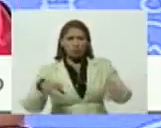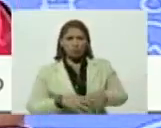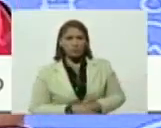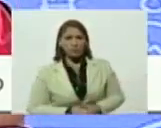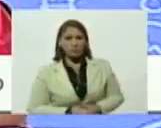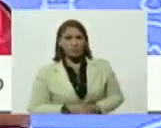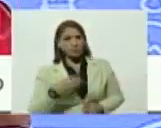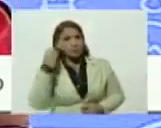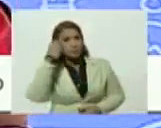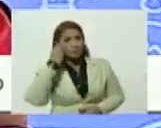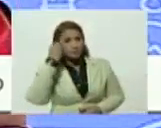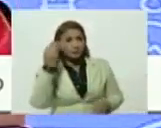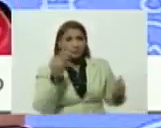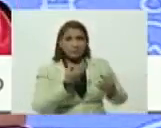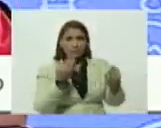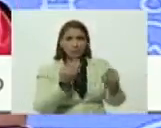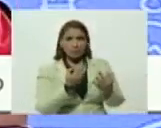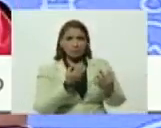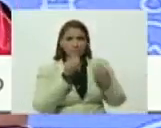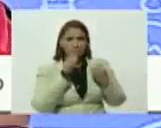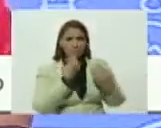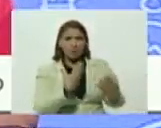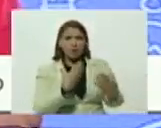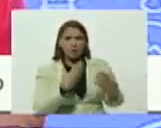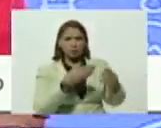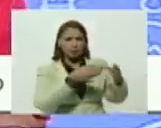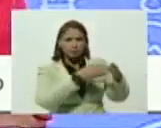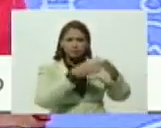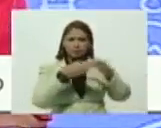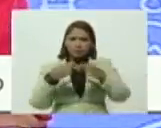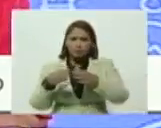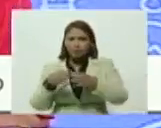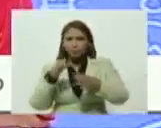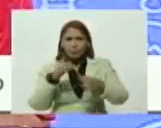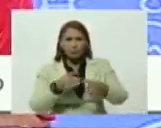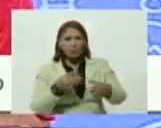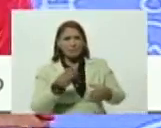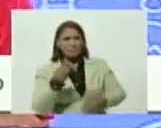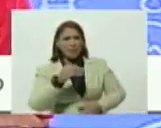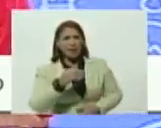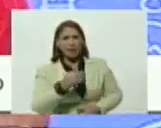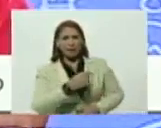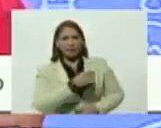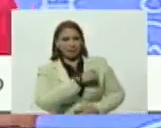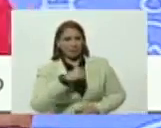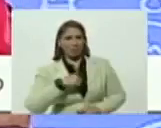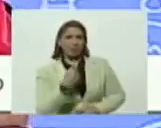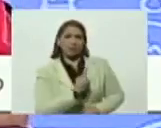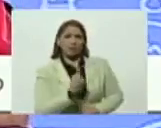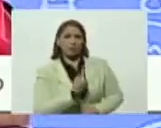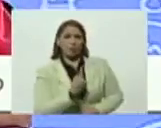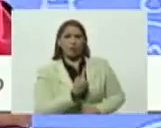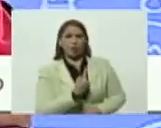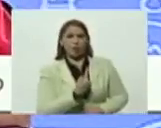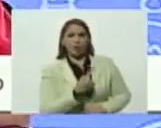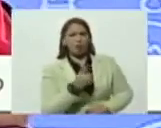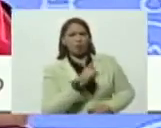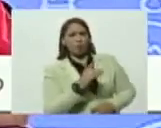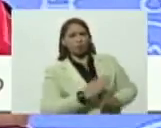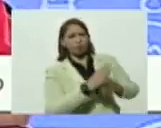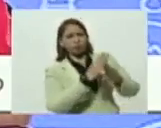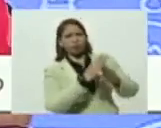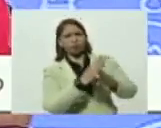pensar siempre en el bien colectivo más que en el bien individual, no ponerle trabas